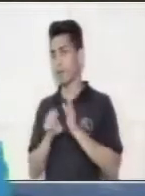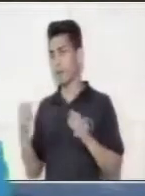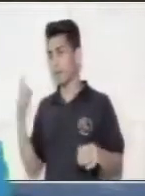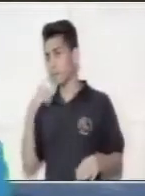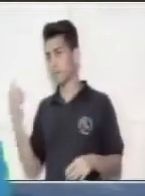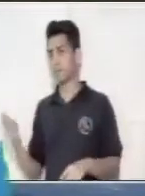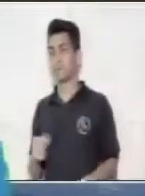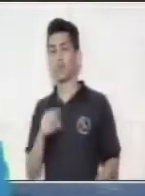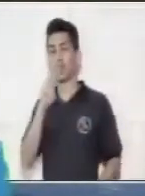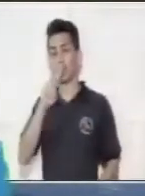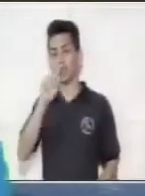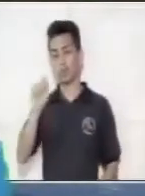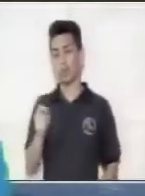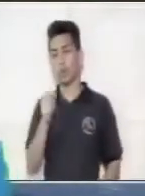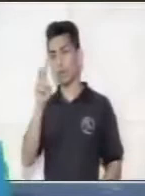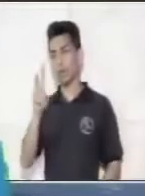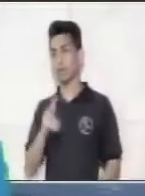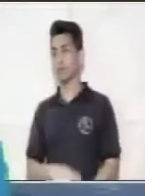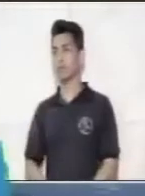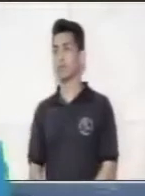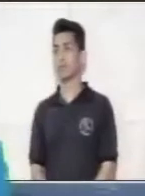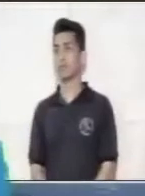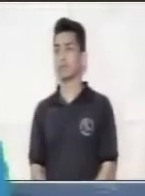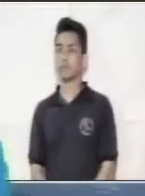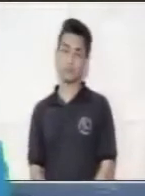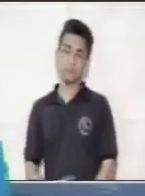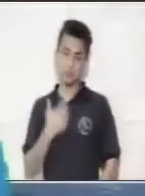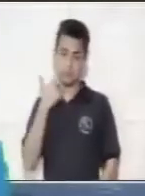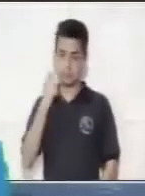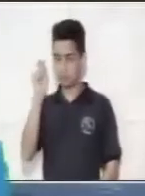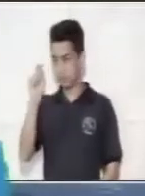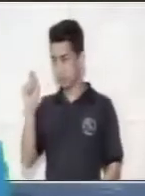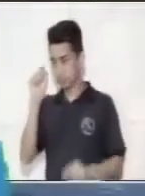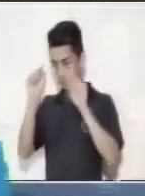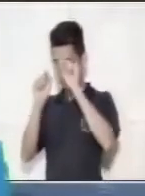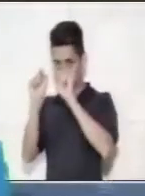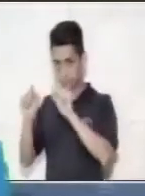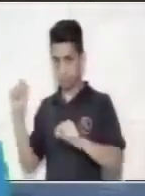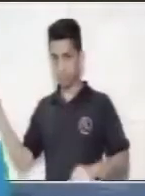vector 2,2. Dibujemos ese vector.